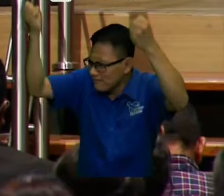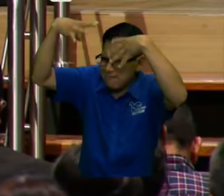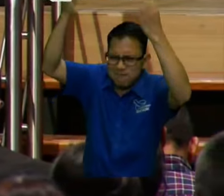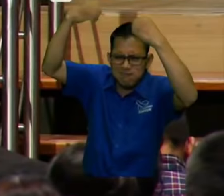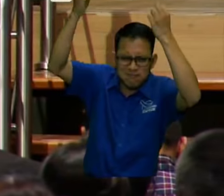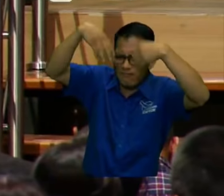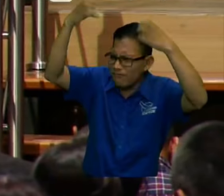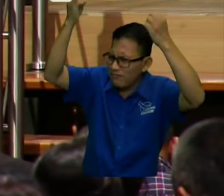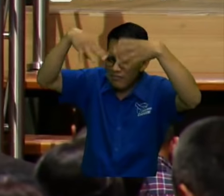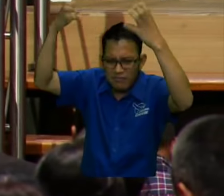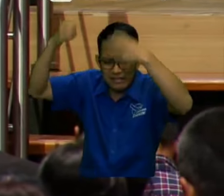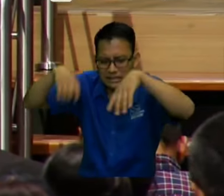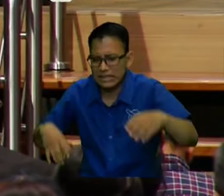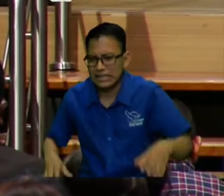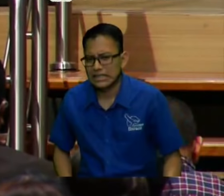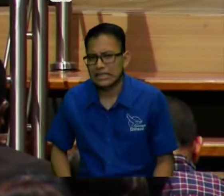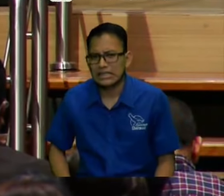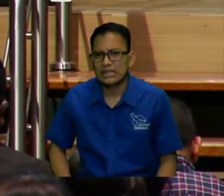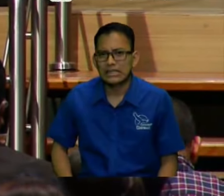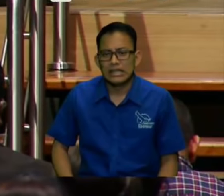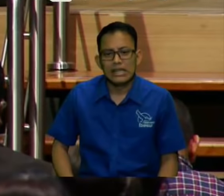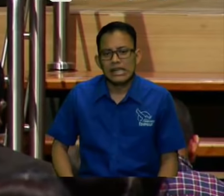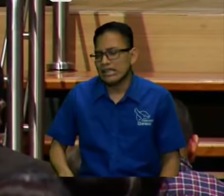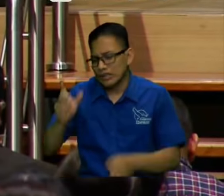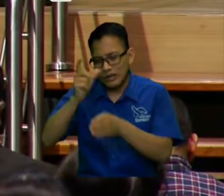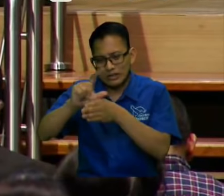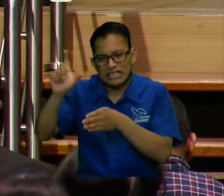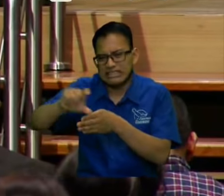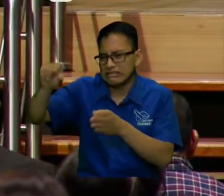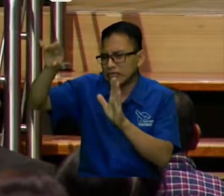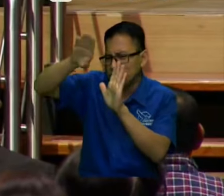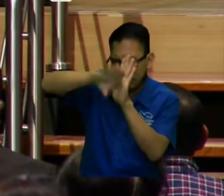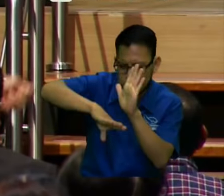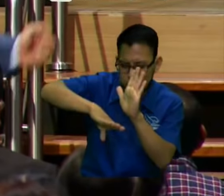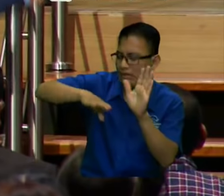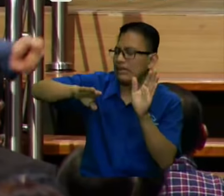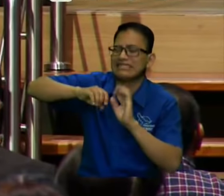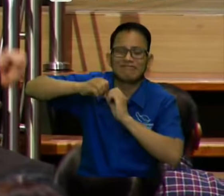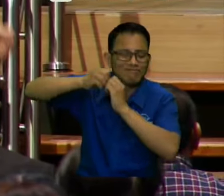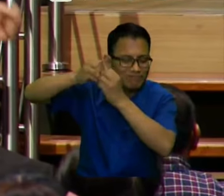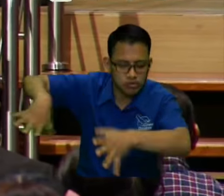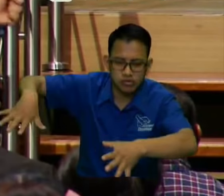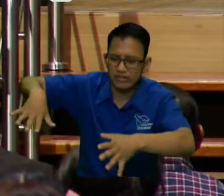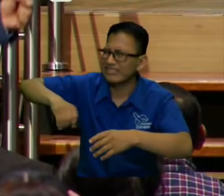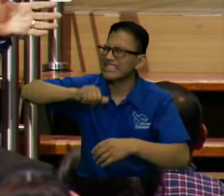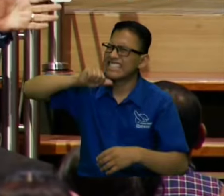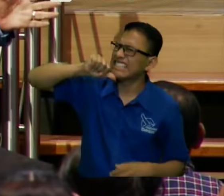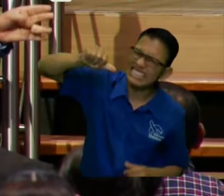se botan todos los iones negativos. ¡Ah! Un grito. ¡Ah!